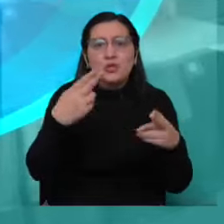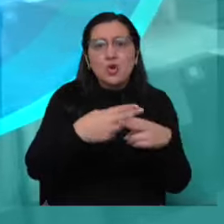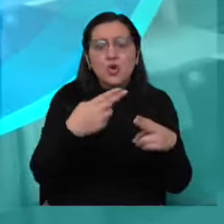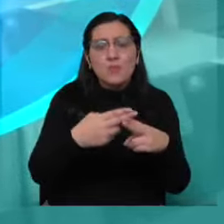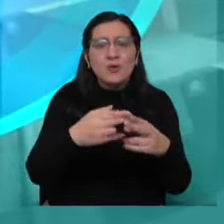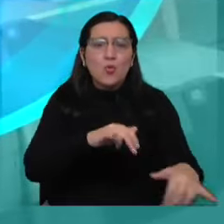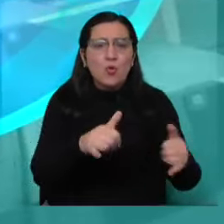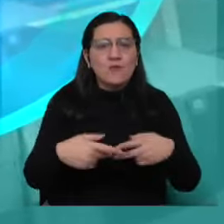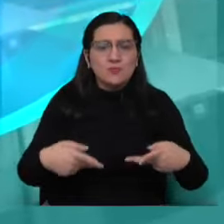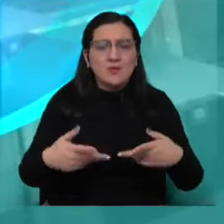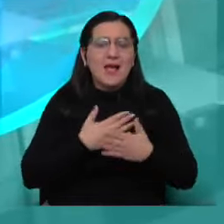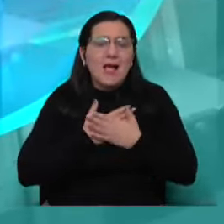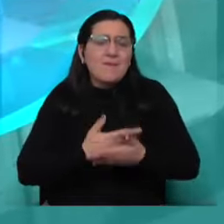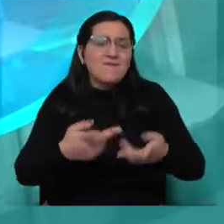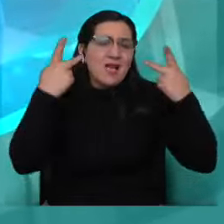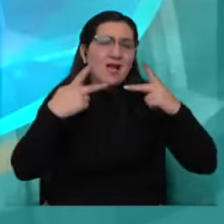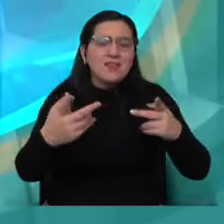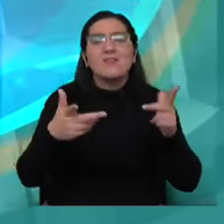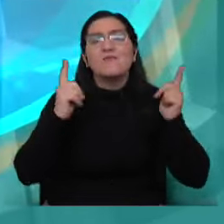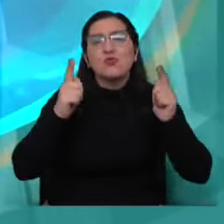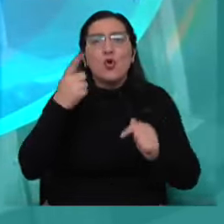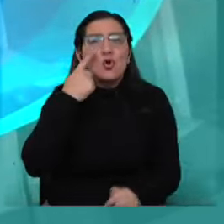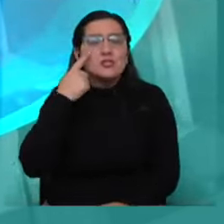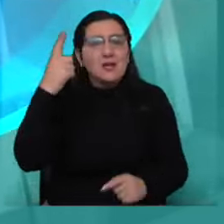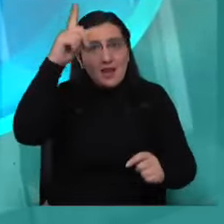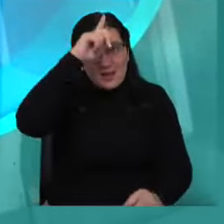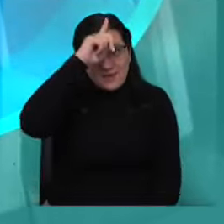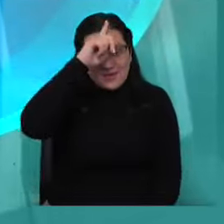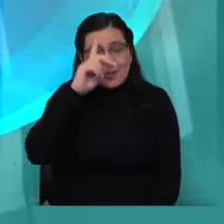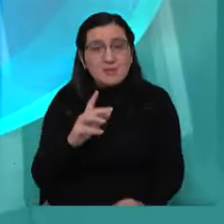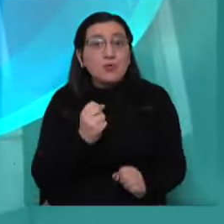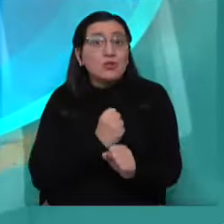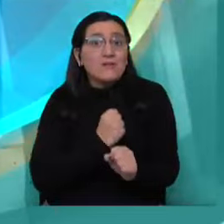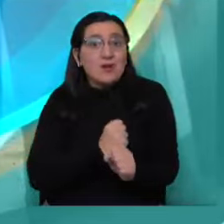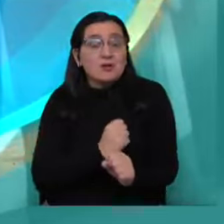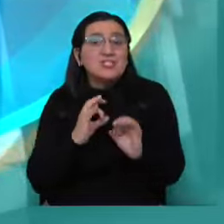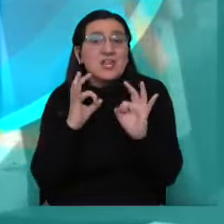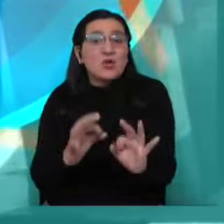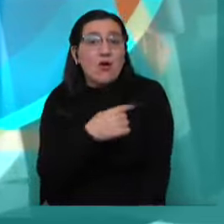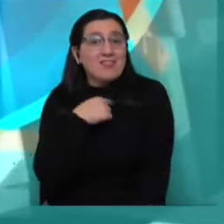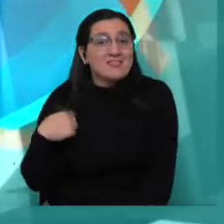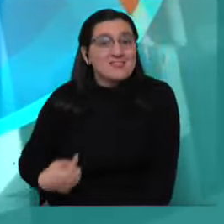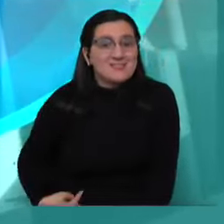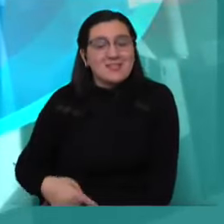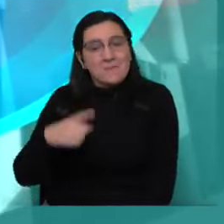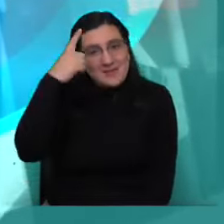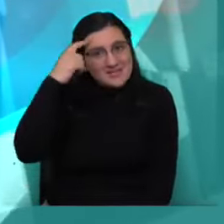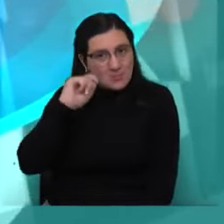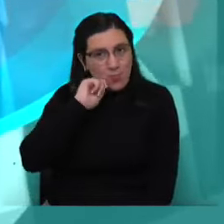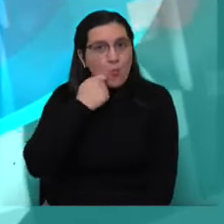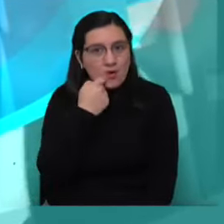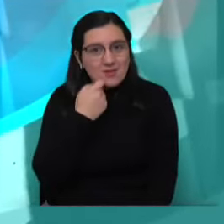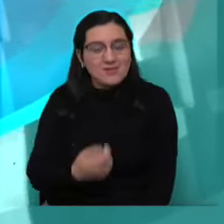viajar disfrutó mucho conocer a Alemania y por trabajo llegó a China una gran experiencia para